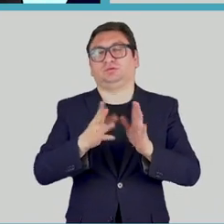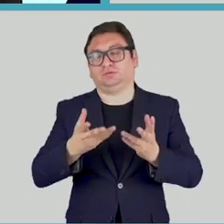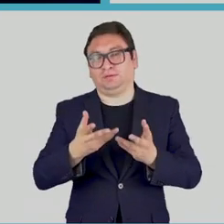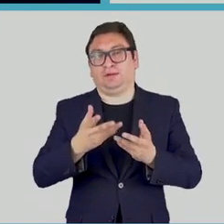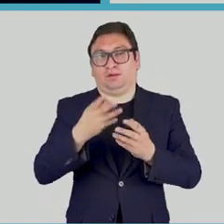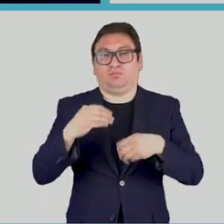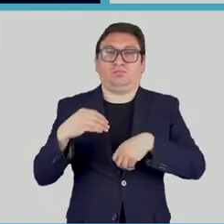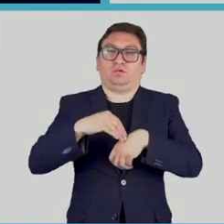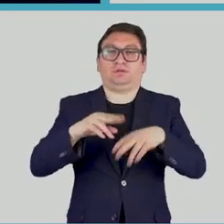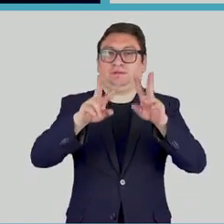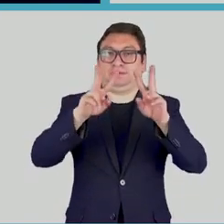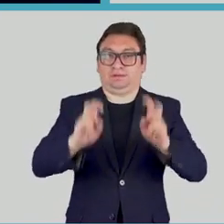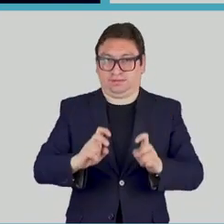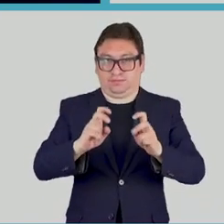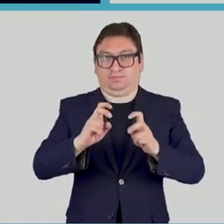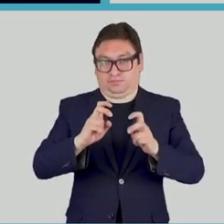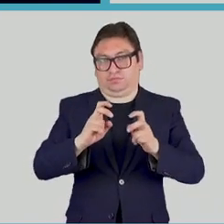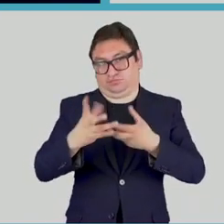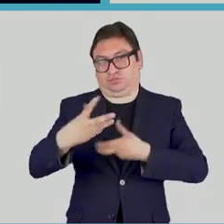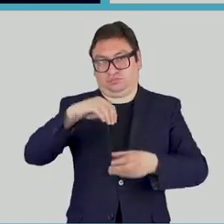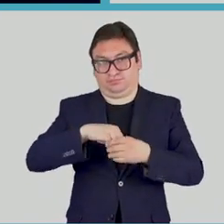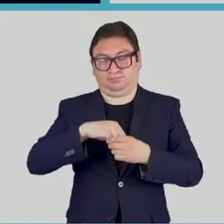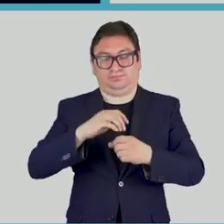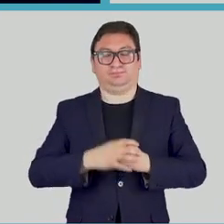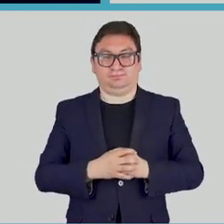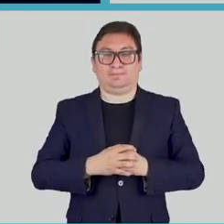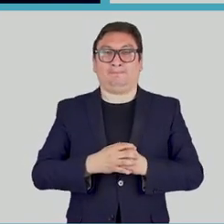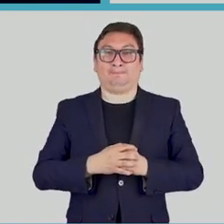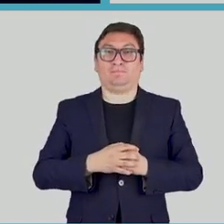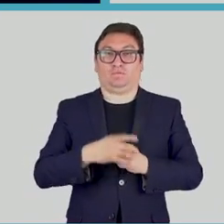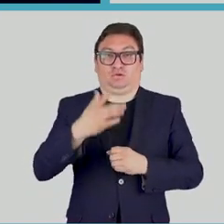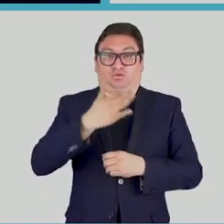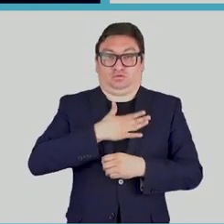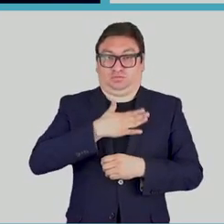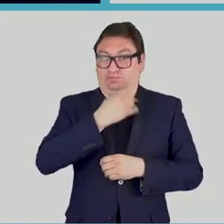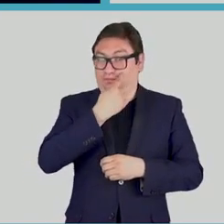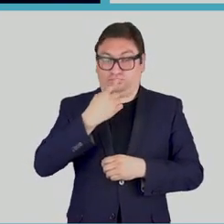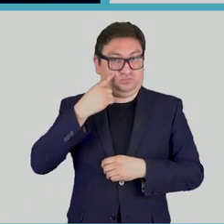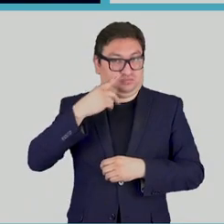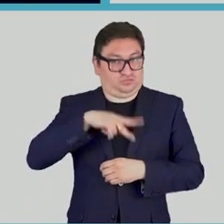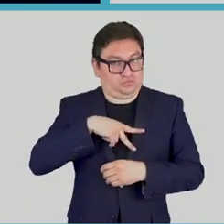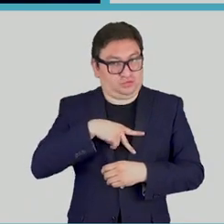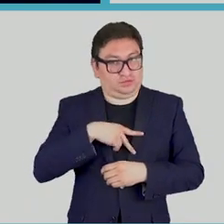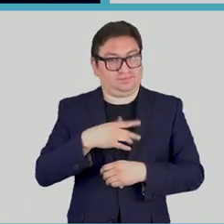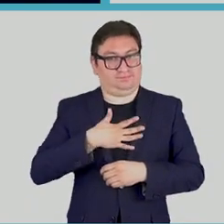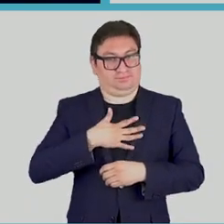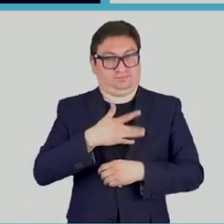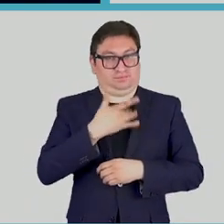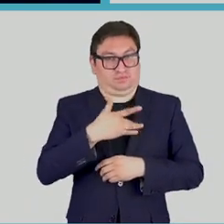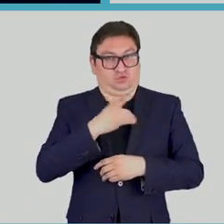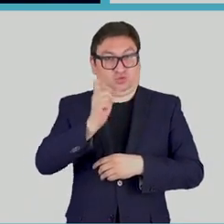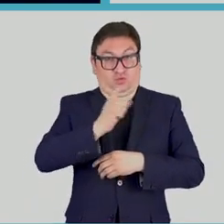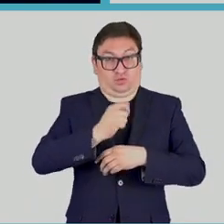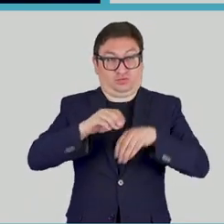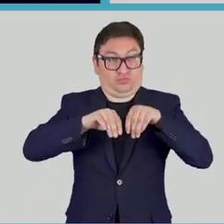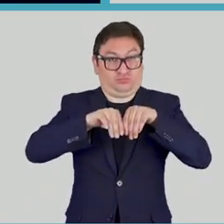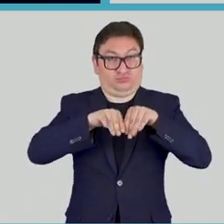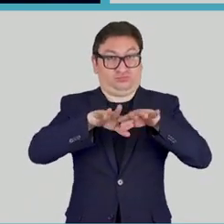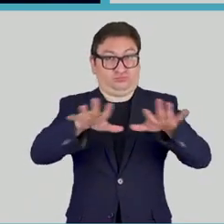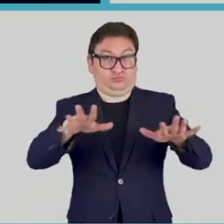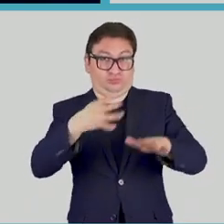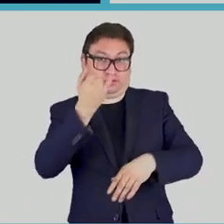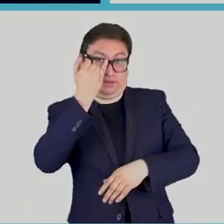la manera en que se aborda el fenómeno de la inclusión que desde mi punto de vista la transmisión de